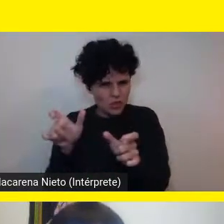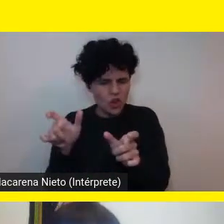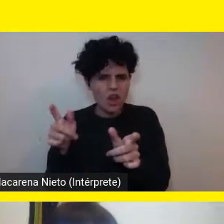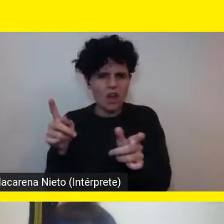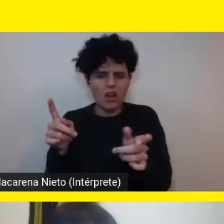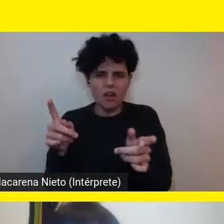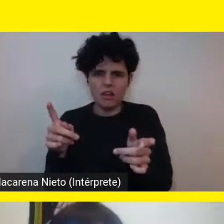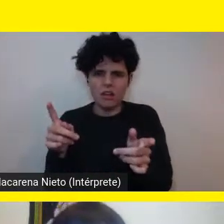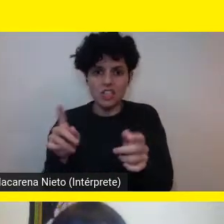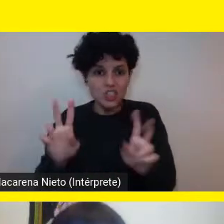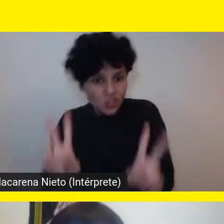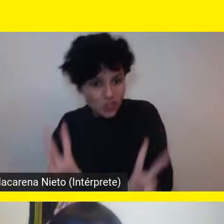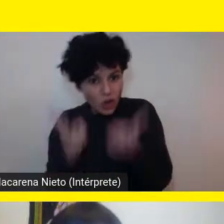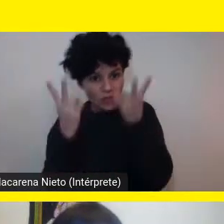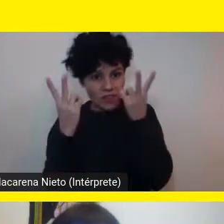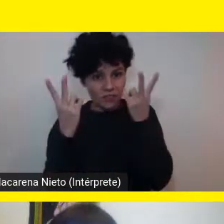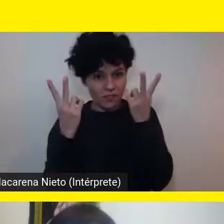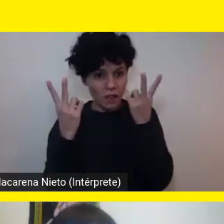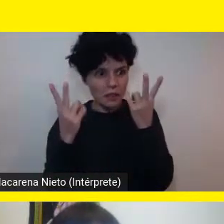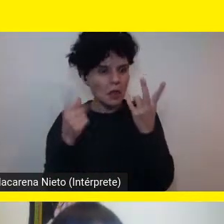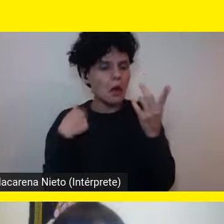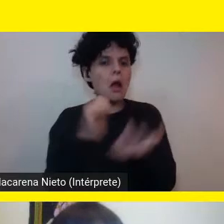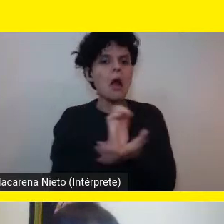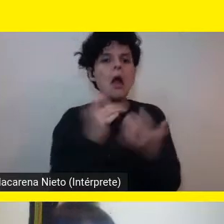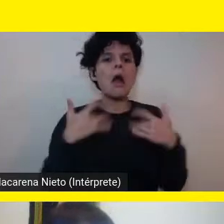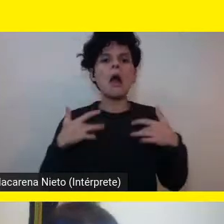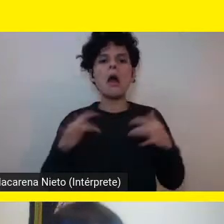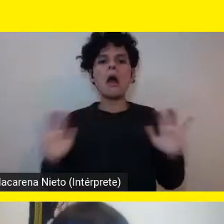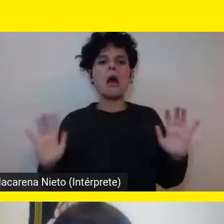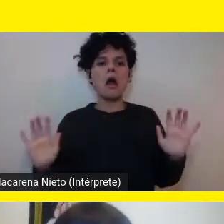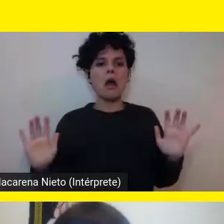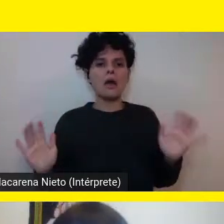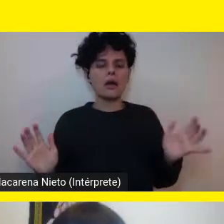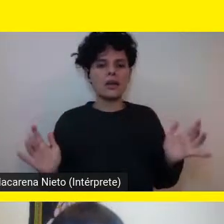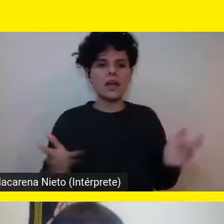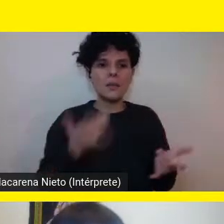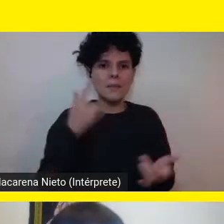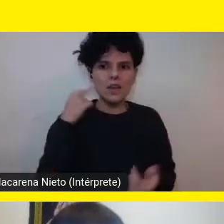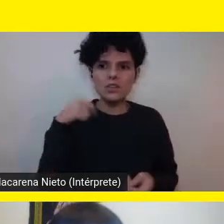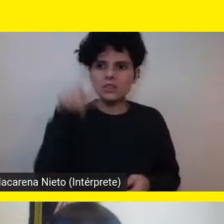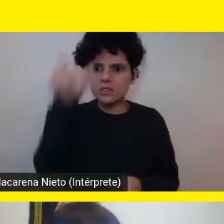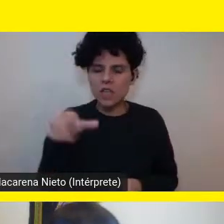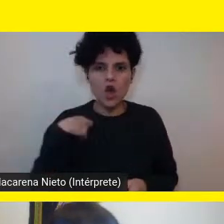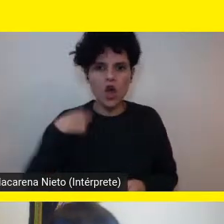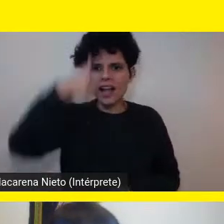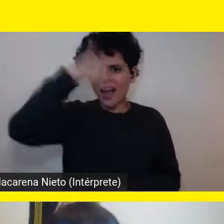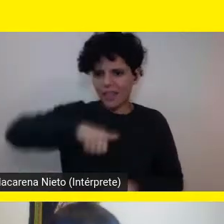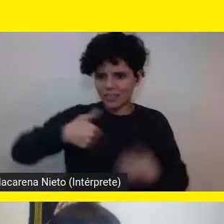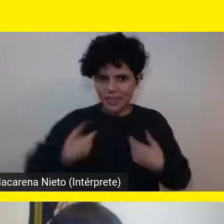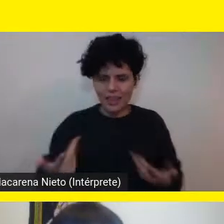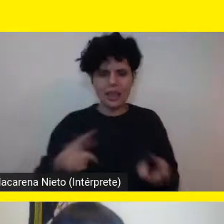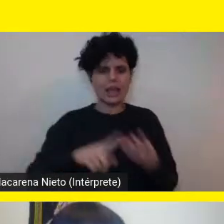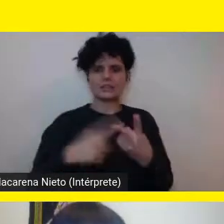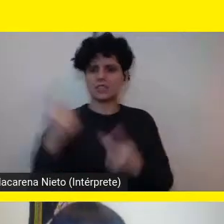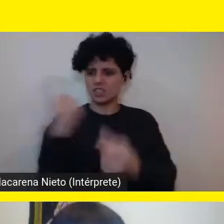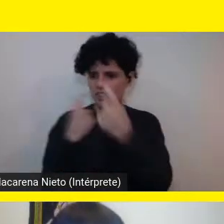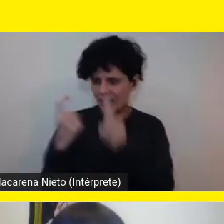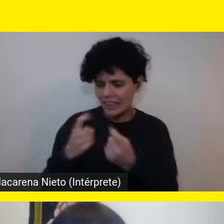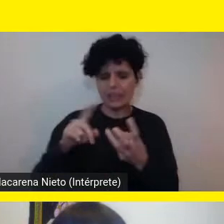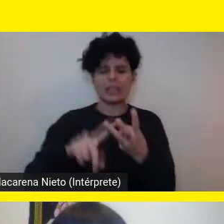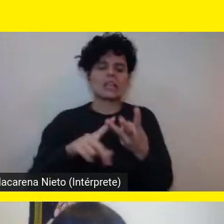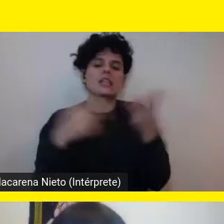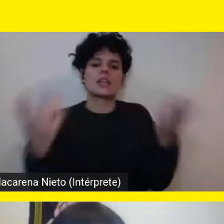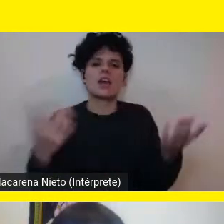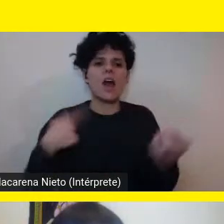género. Y es complejo porque se nos criminaliza, se nos castiga, se nos cuestiona. Hay un resguardo